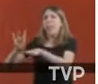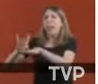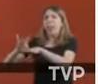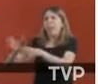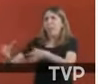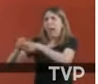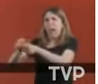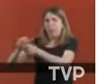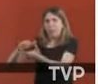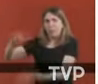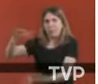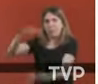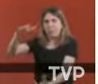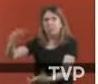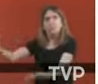Inca.